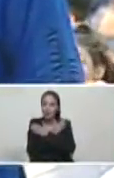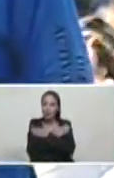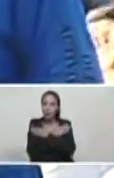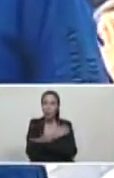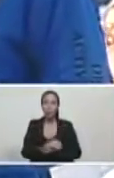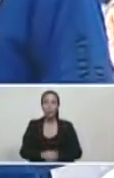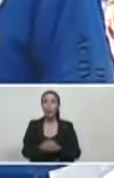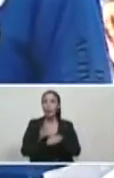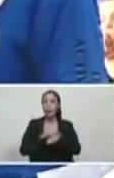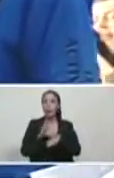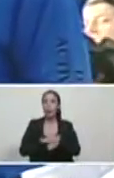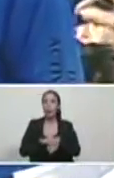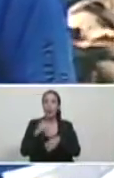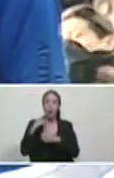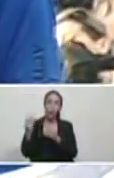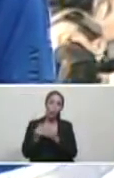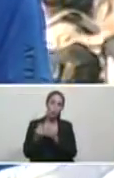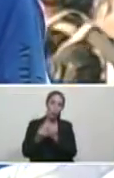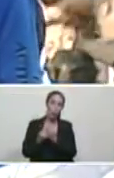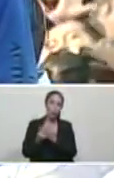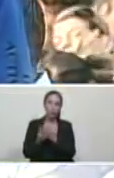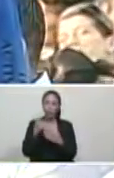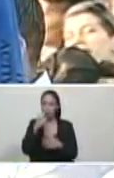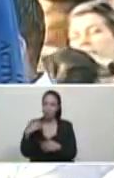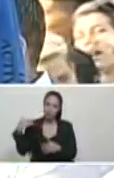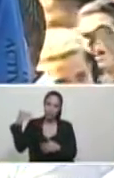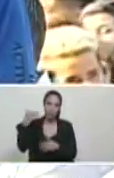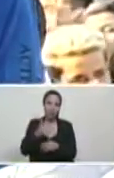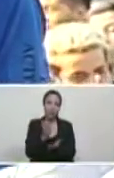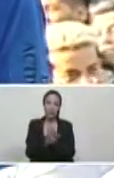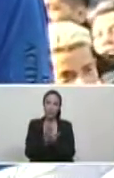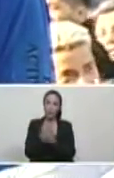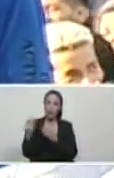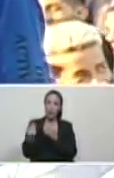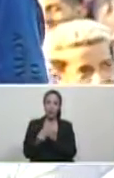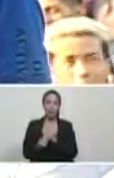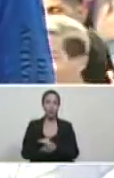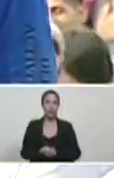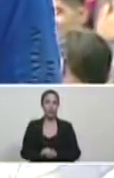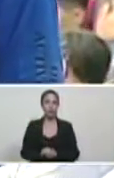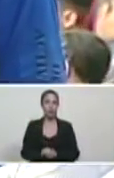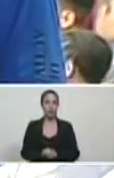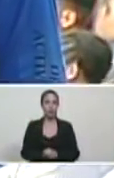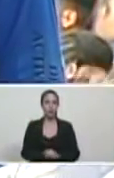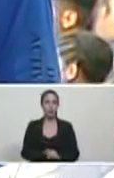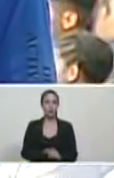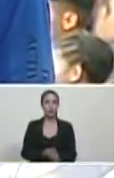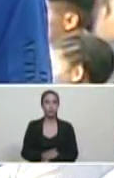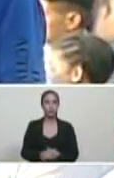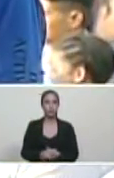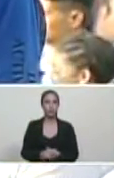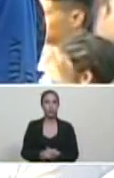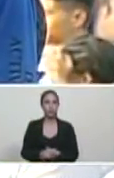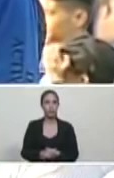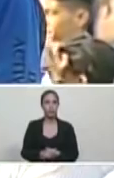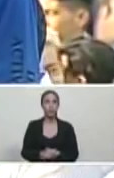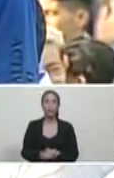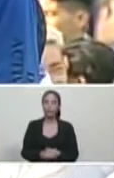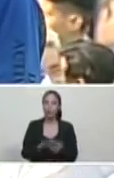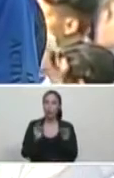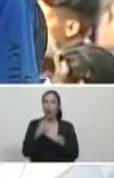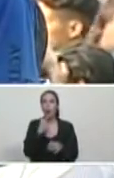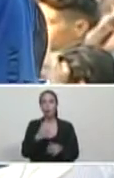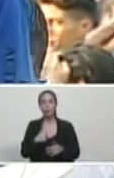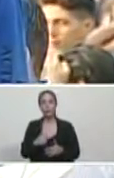Félix Rivas, en la zona 10, que usted nos acompañó, presidente, y me susurró en el oído y me dijo, va a crecer un gran